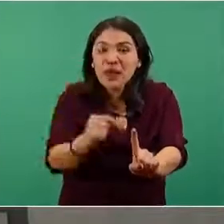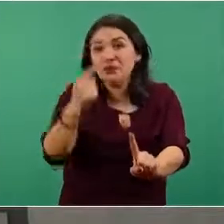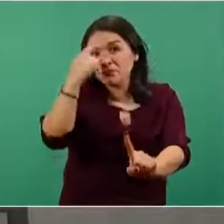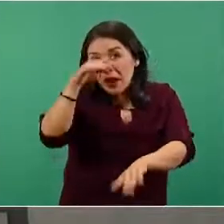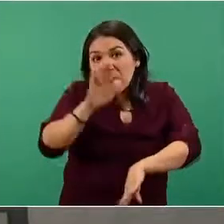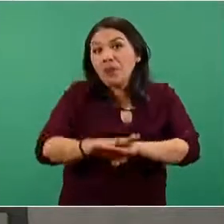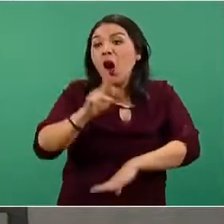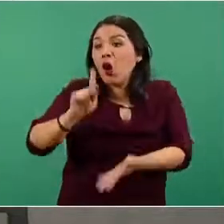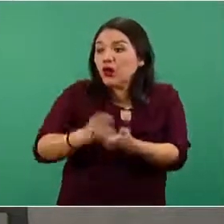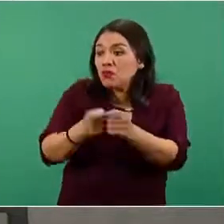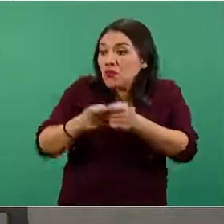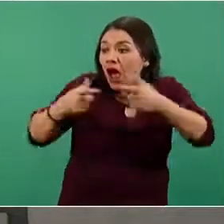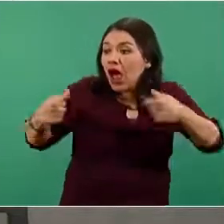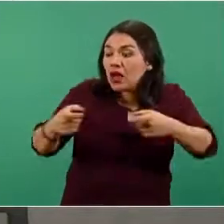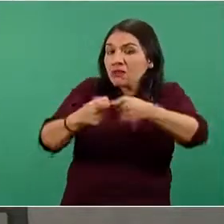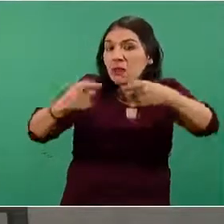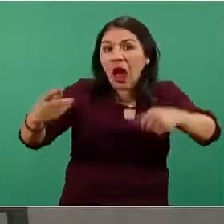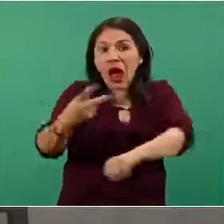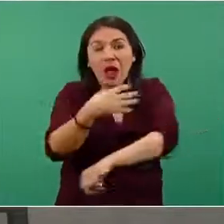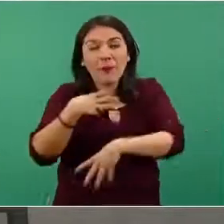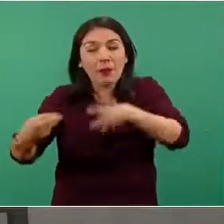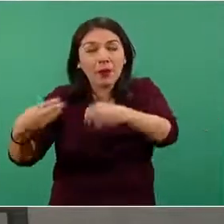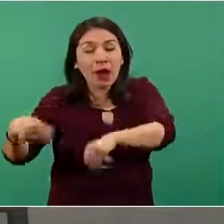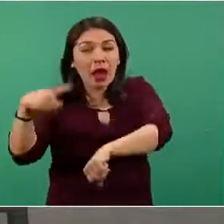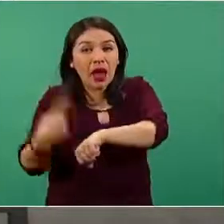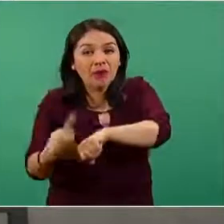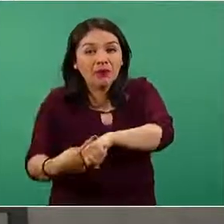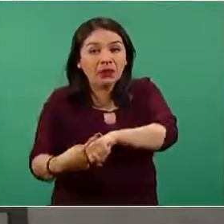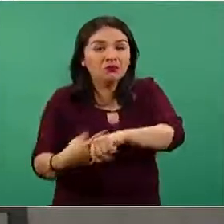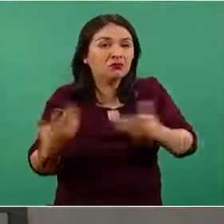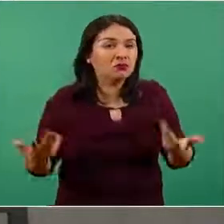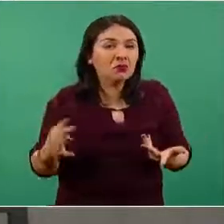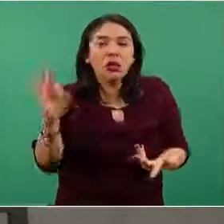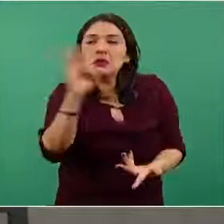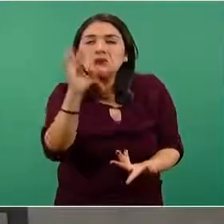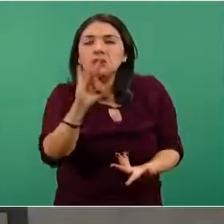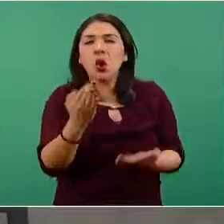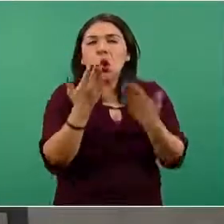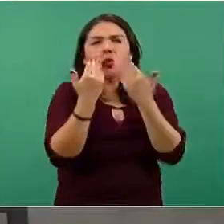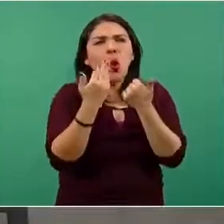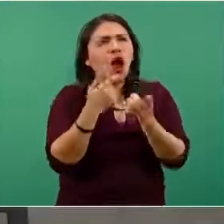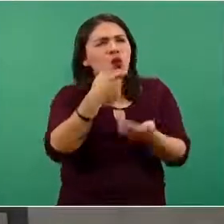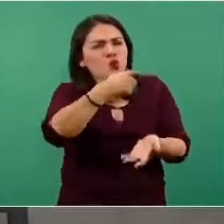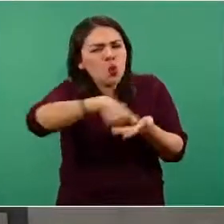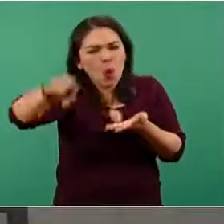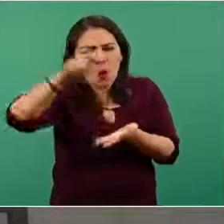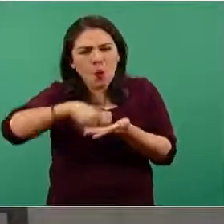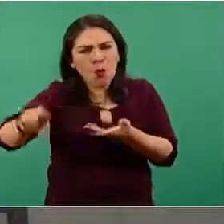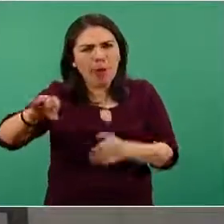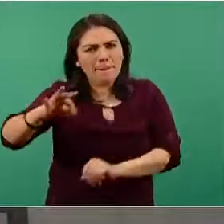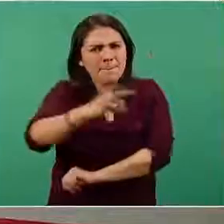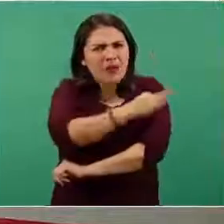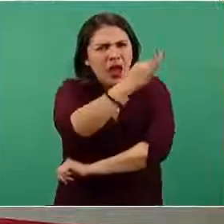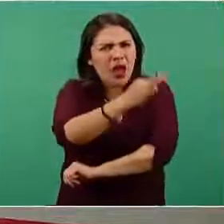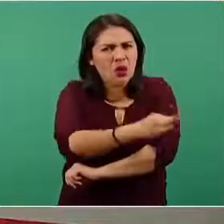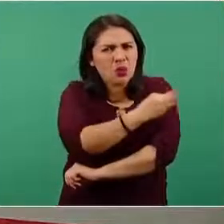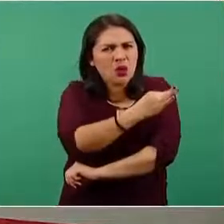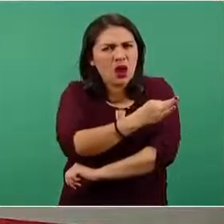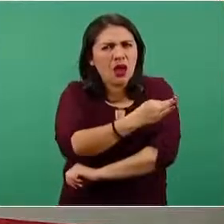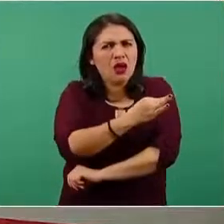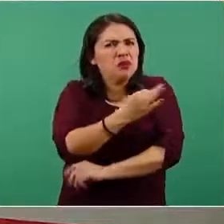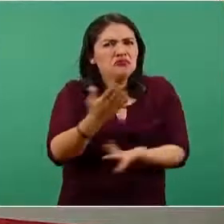riesgo de estos rebrotes, porque aun cuando no hubiera este acaparamiento, solamente por la existencia limitada de